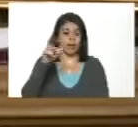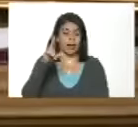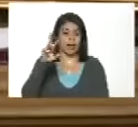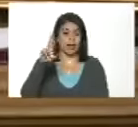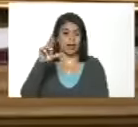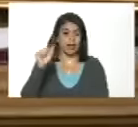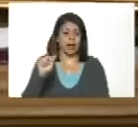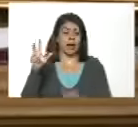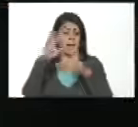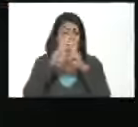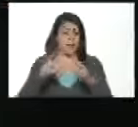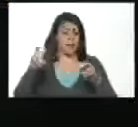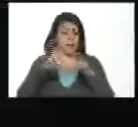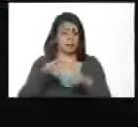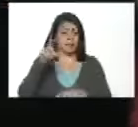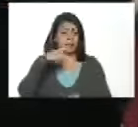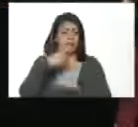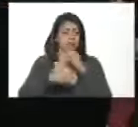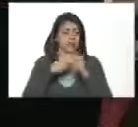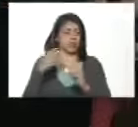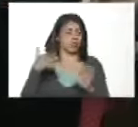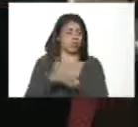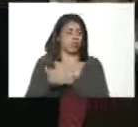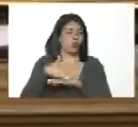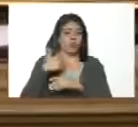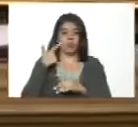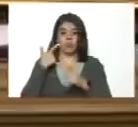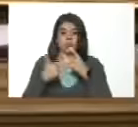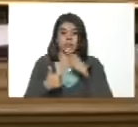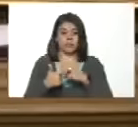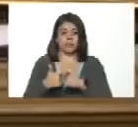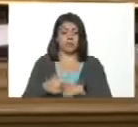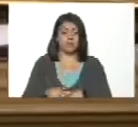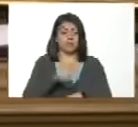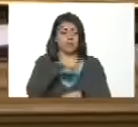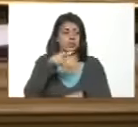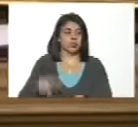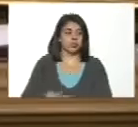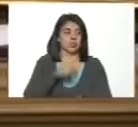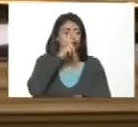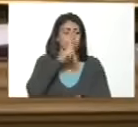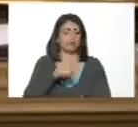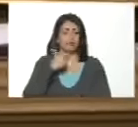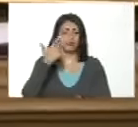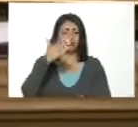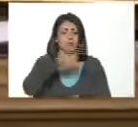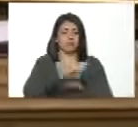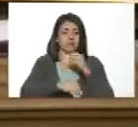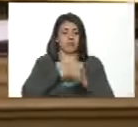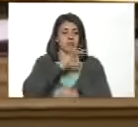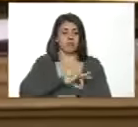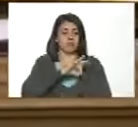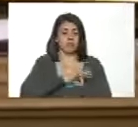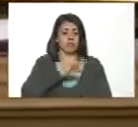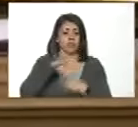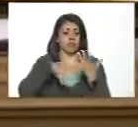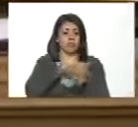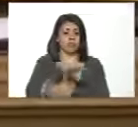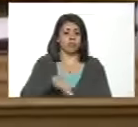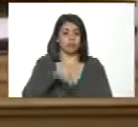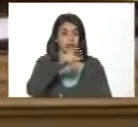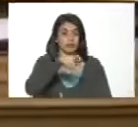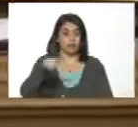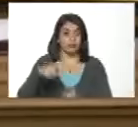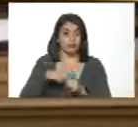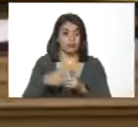investigación incluya el paradero de los criminales, de los asesinos, de los homicidas, de los sociópatas, de los